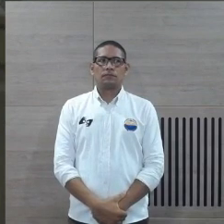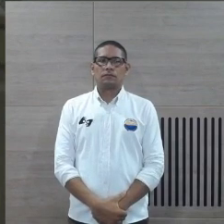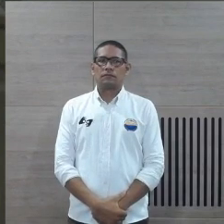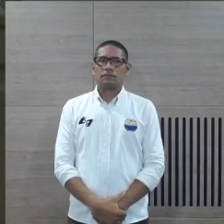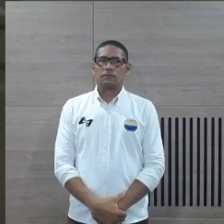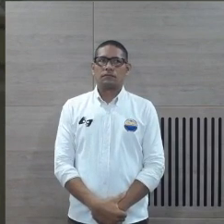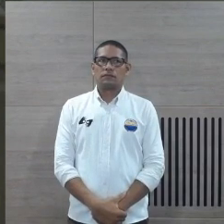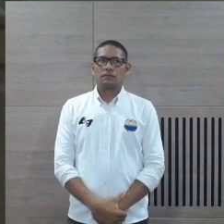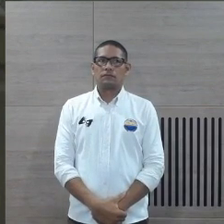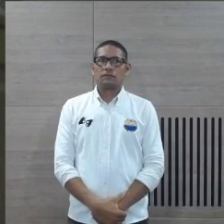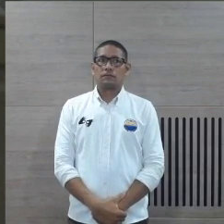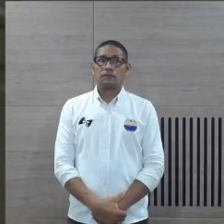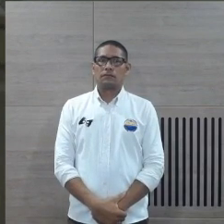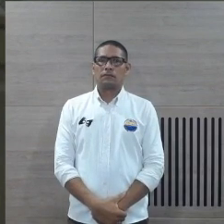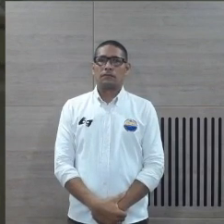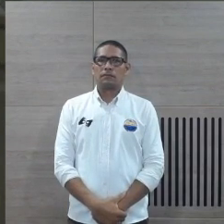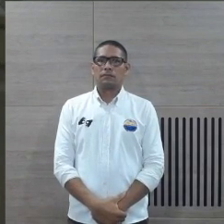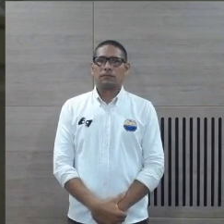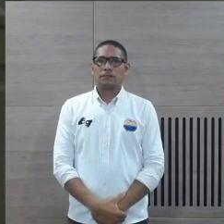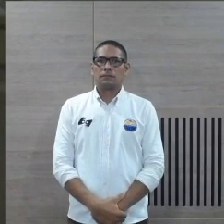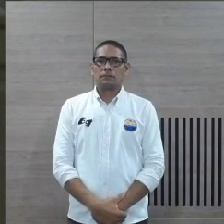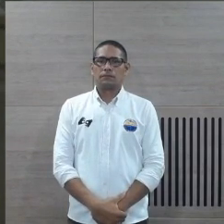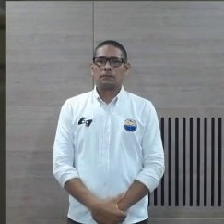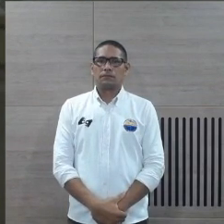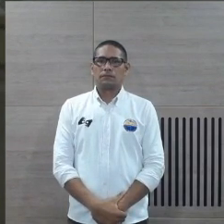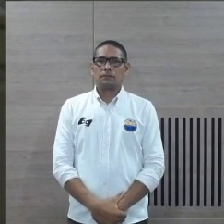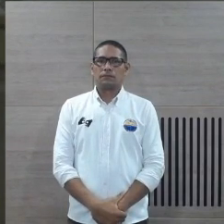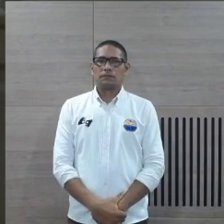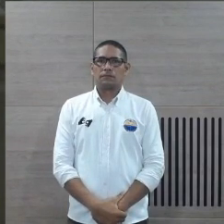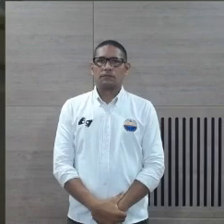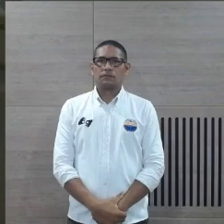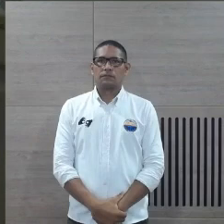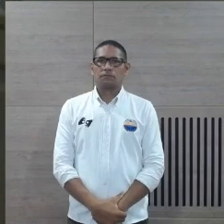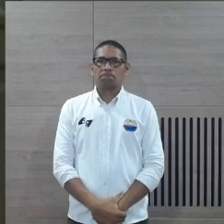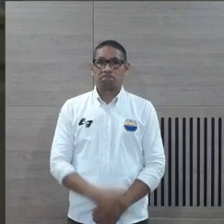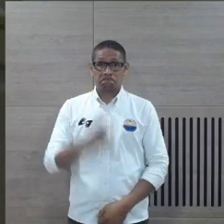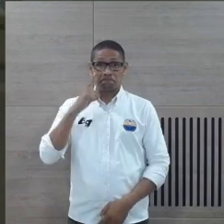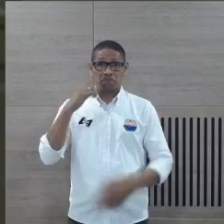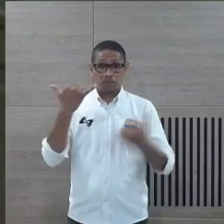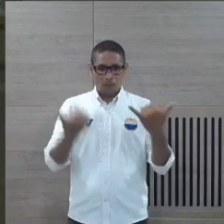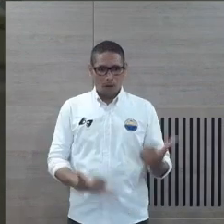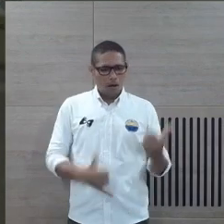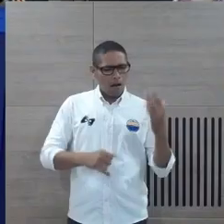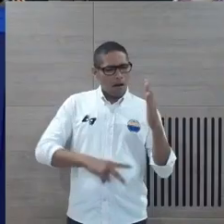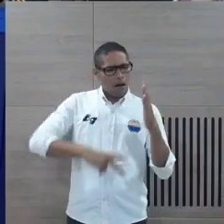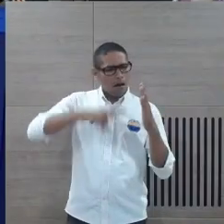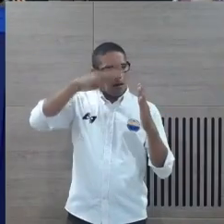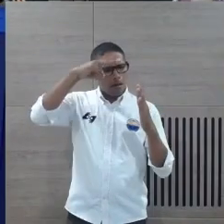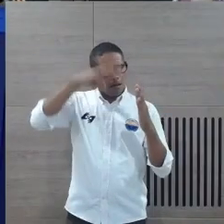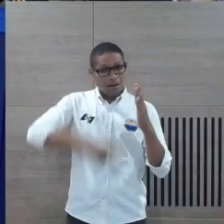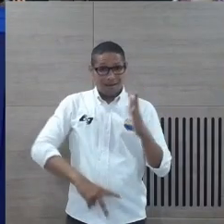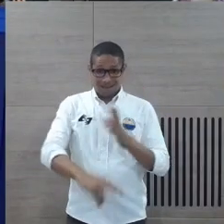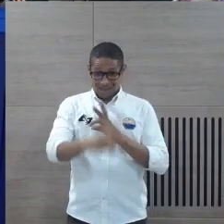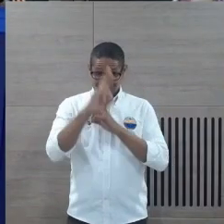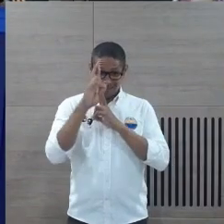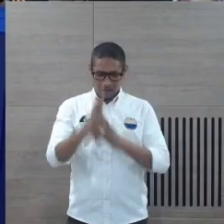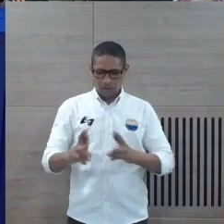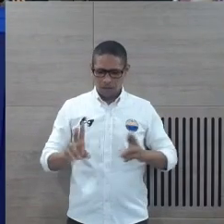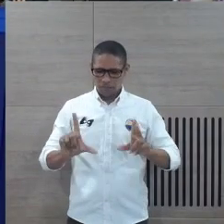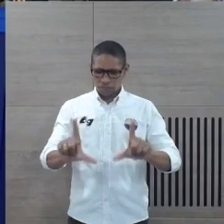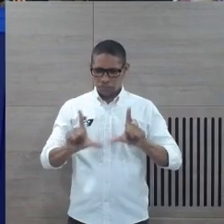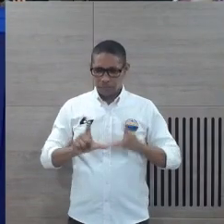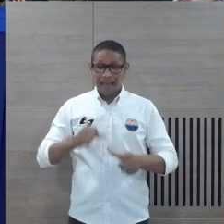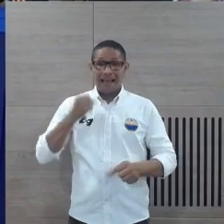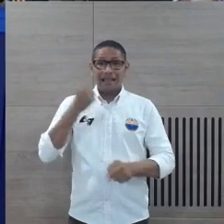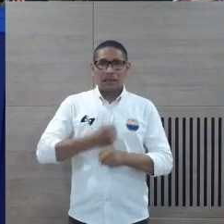A continuación, lectura del acta de reconocimiento de grado de trabajo de grados individuales. Acta